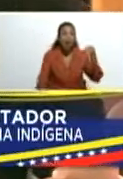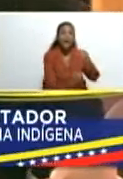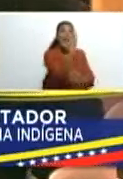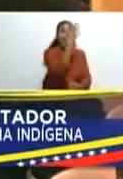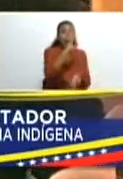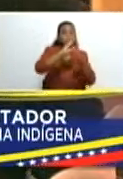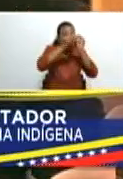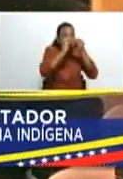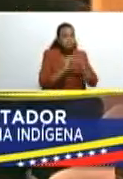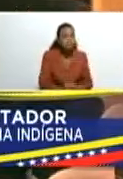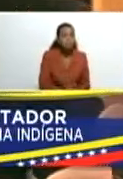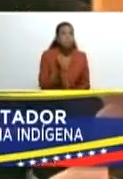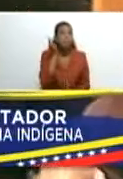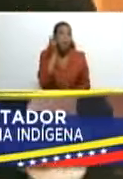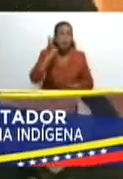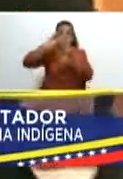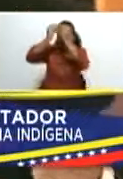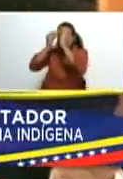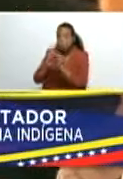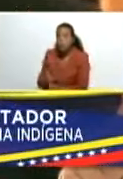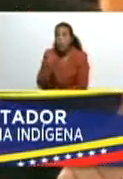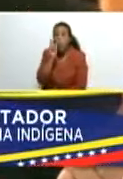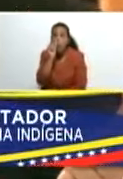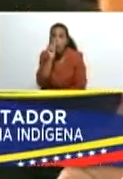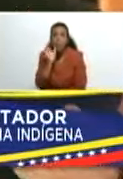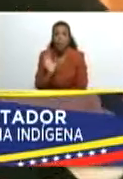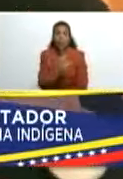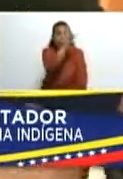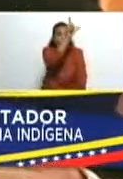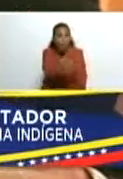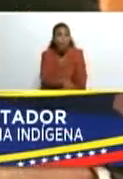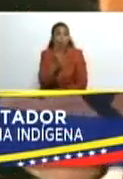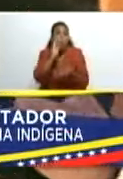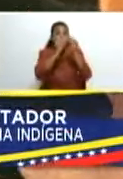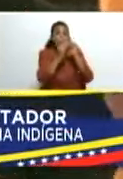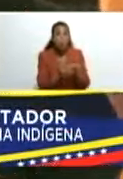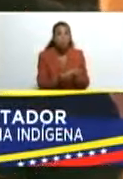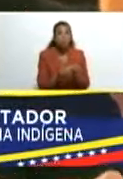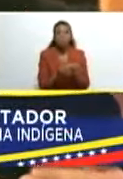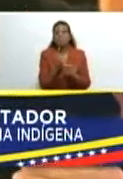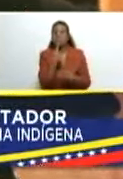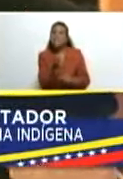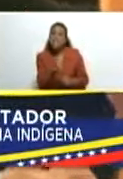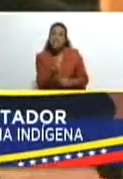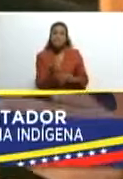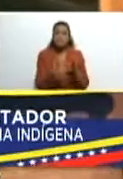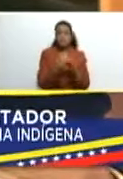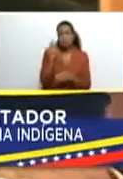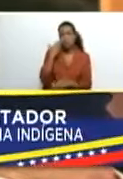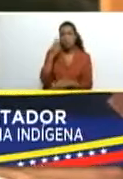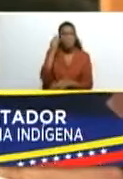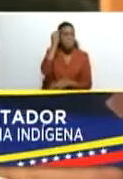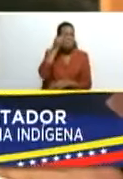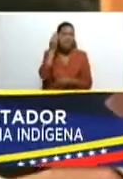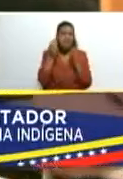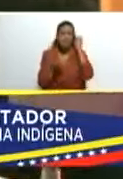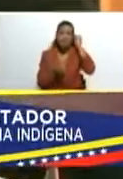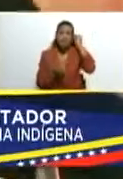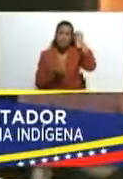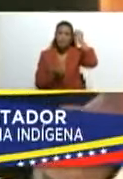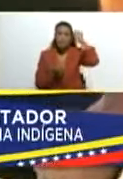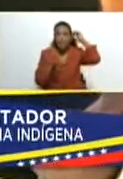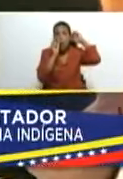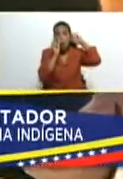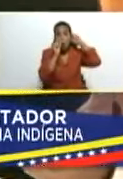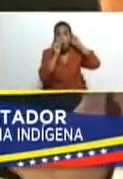mujer, ¿verdad? Que no fue al revés. Los marxistas, materialistas, piensan que fueron los